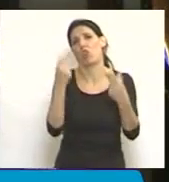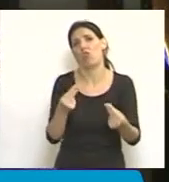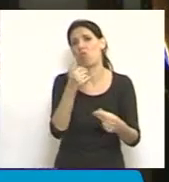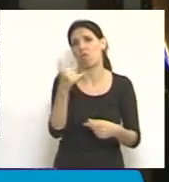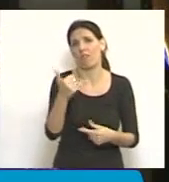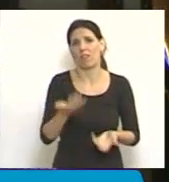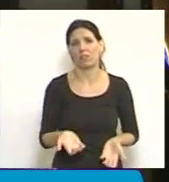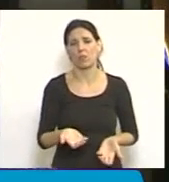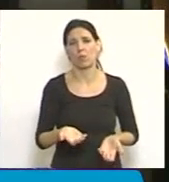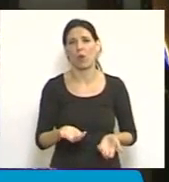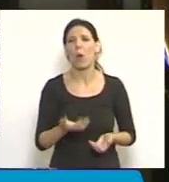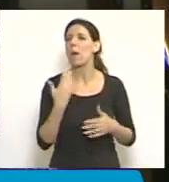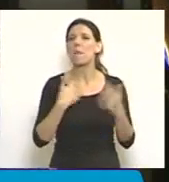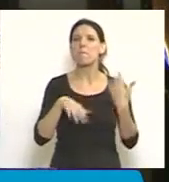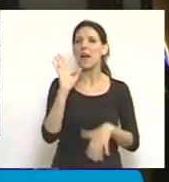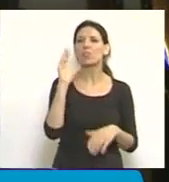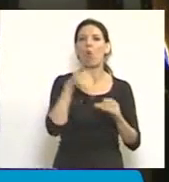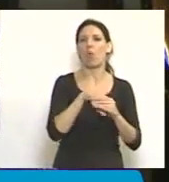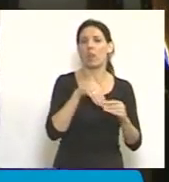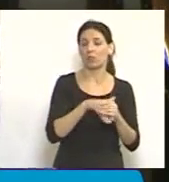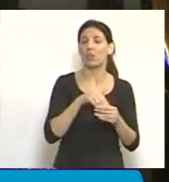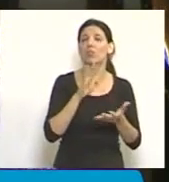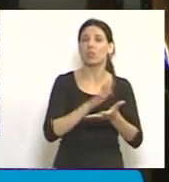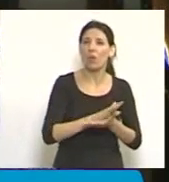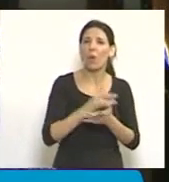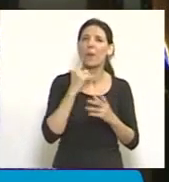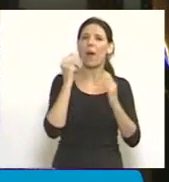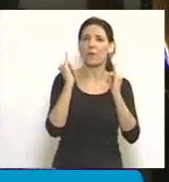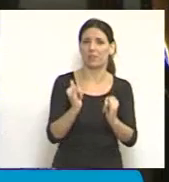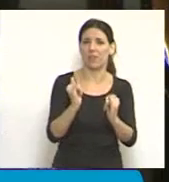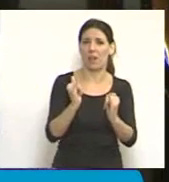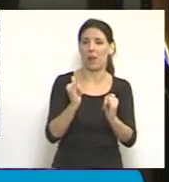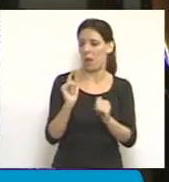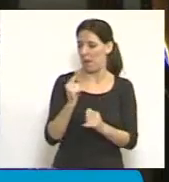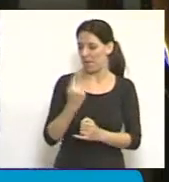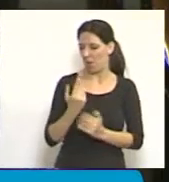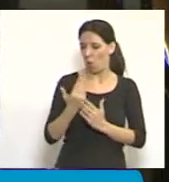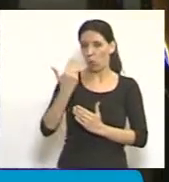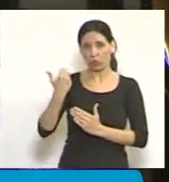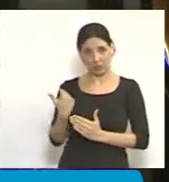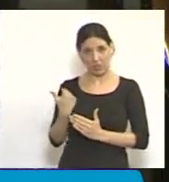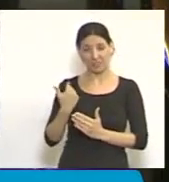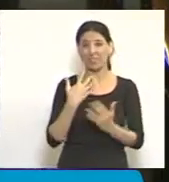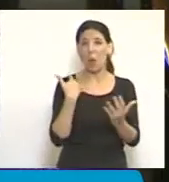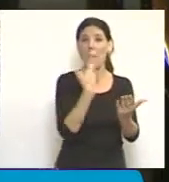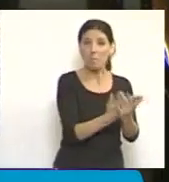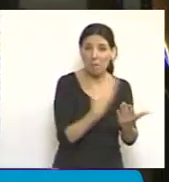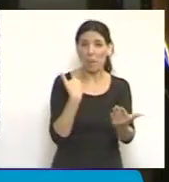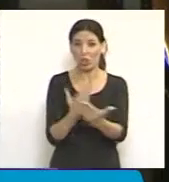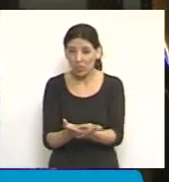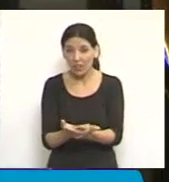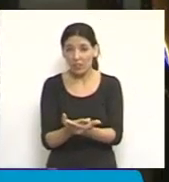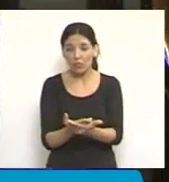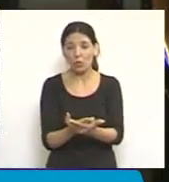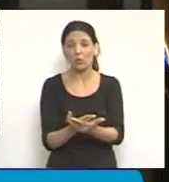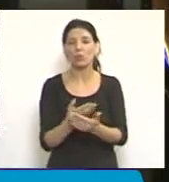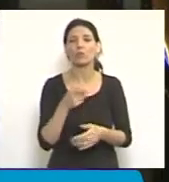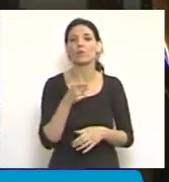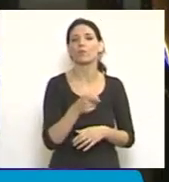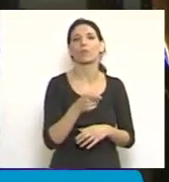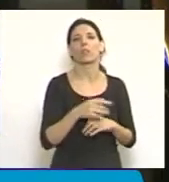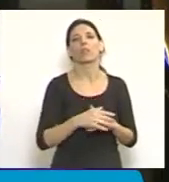posibilidad de que sean atendidas nuestras propuestas. De manera tal que esto nos obliga a votar en contra